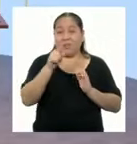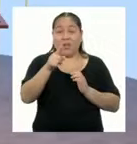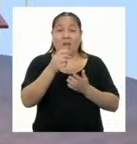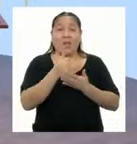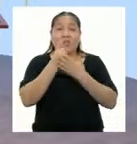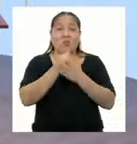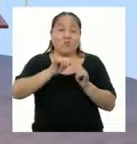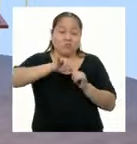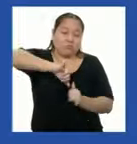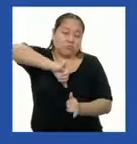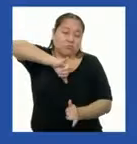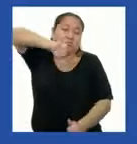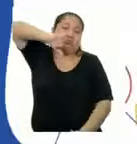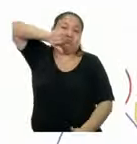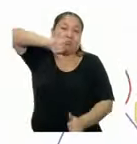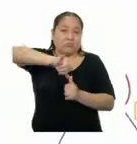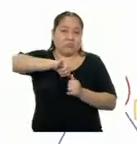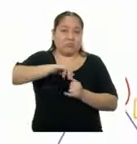cinta métrica